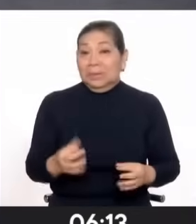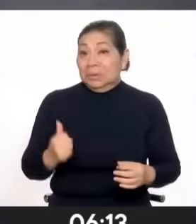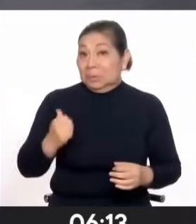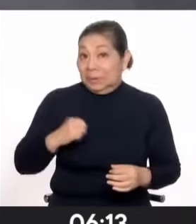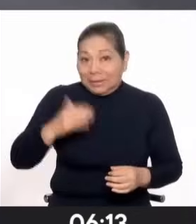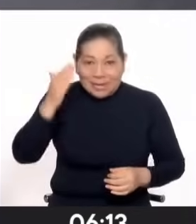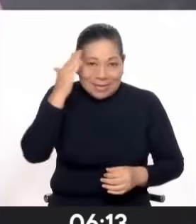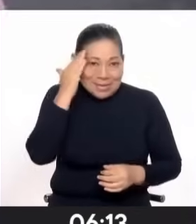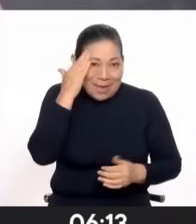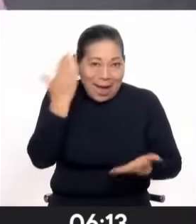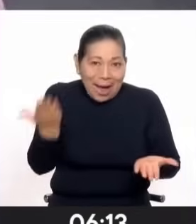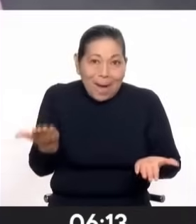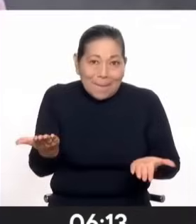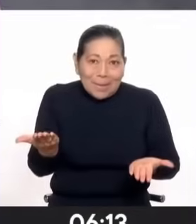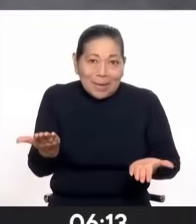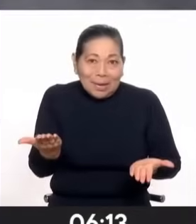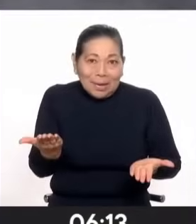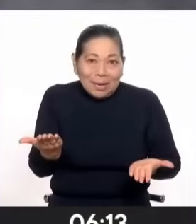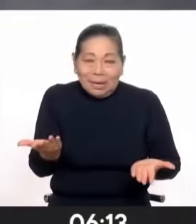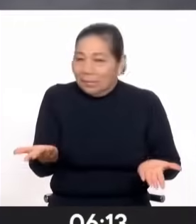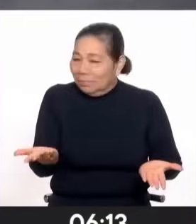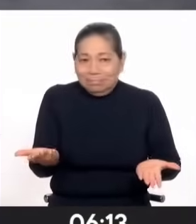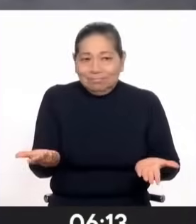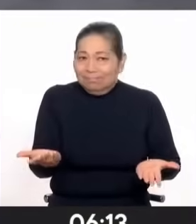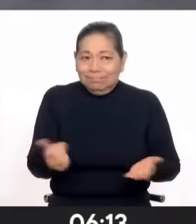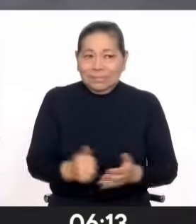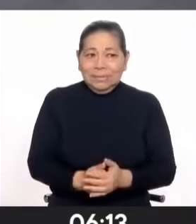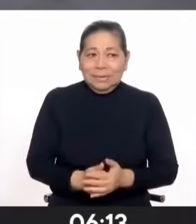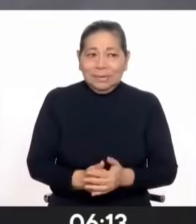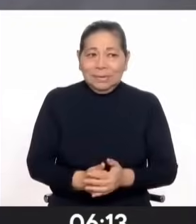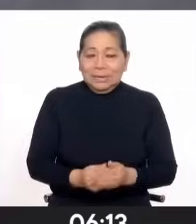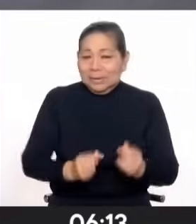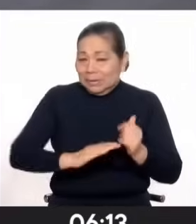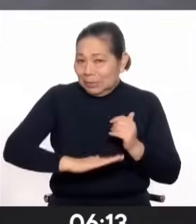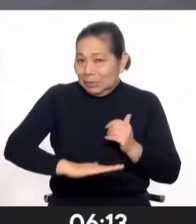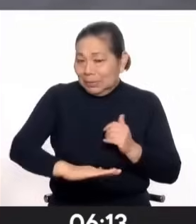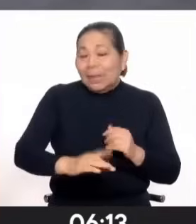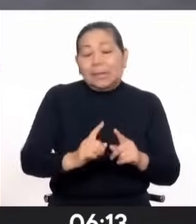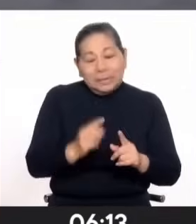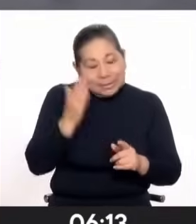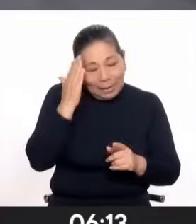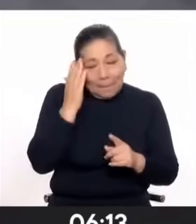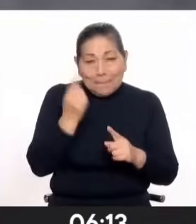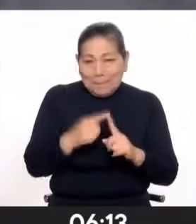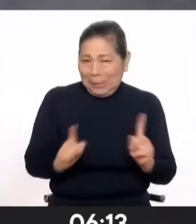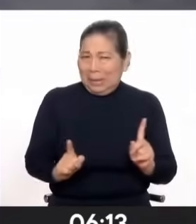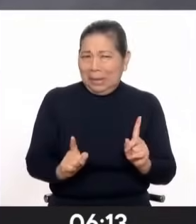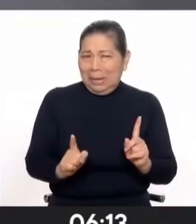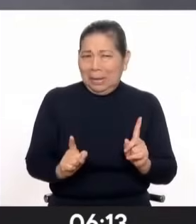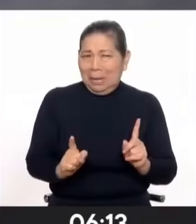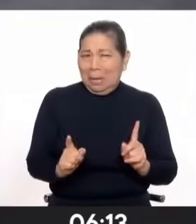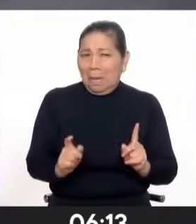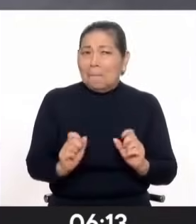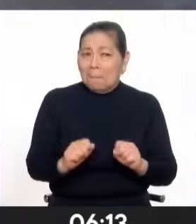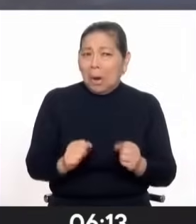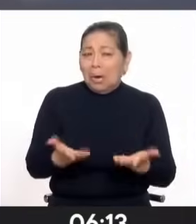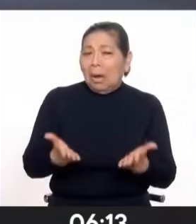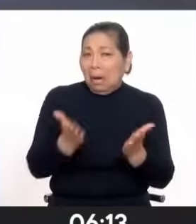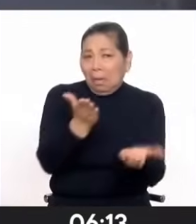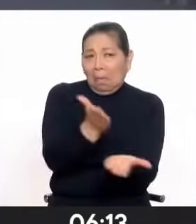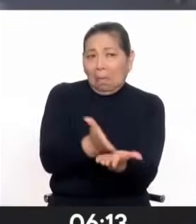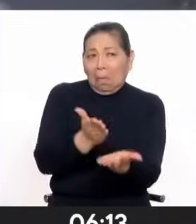municipalidad sabe que no es el terreno apropiado, aún así les autoriza para estar